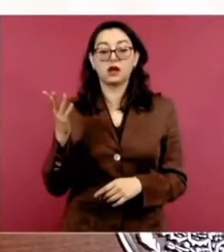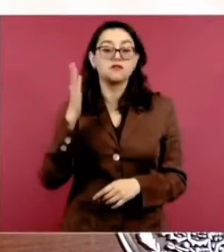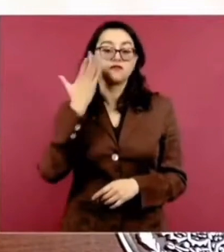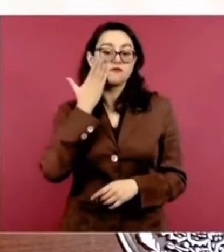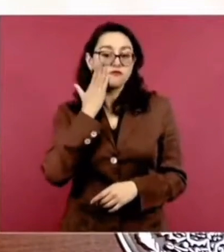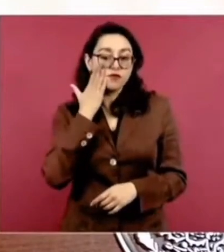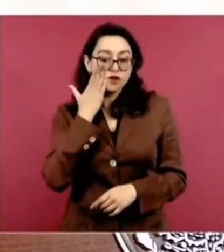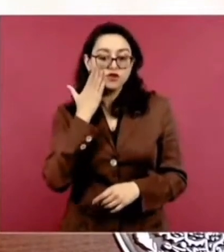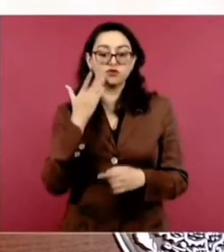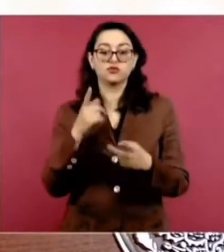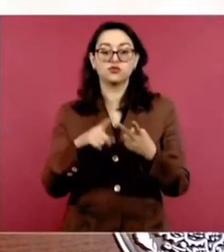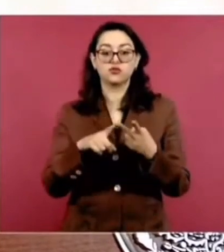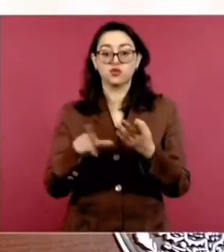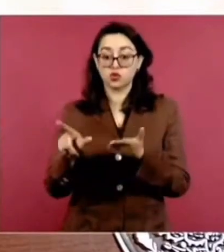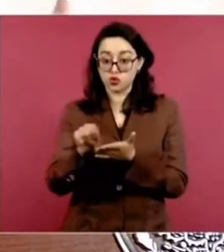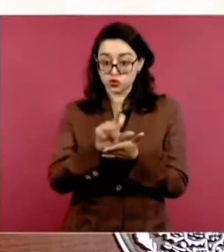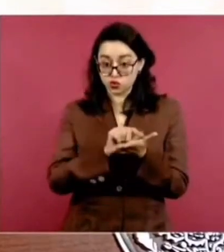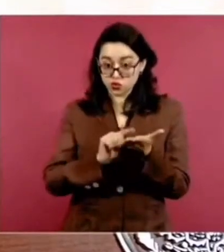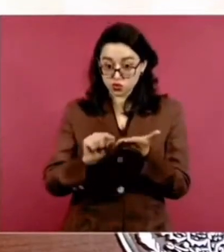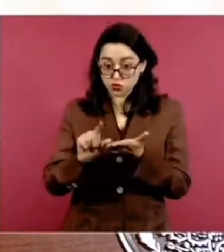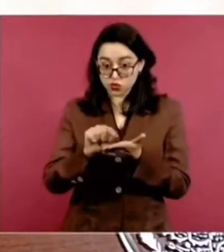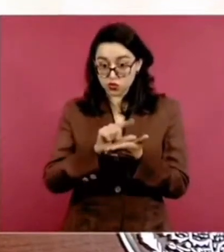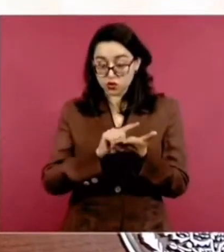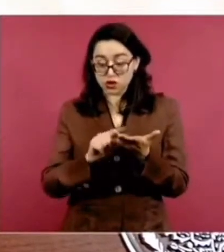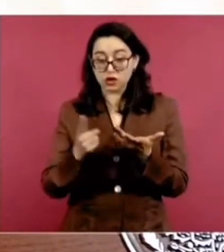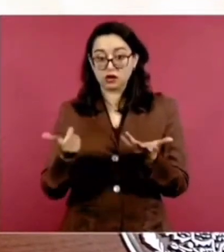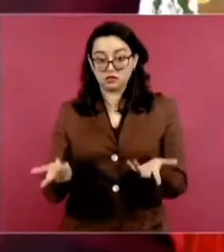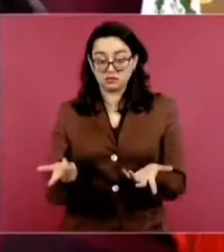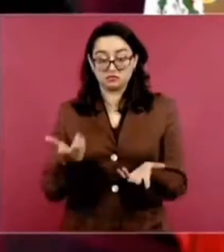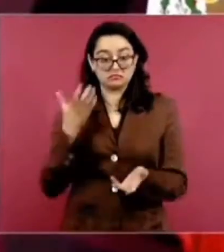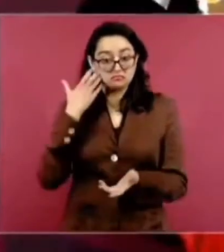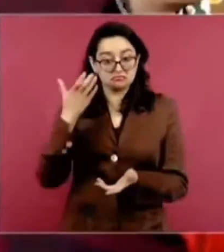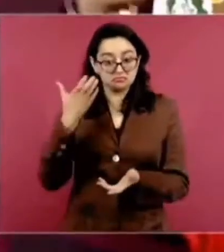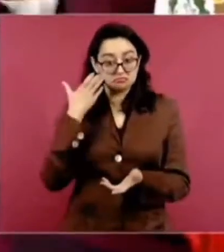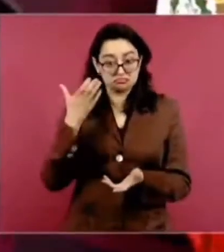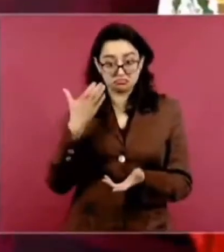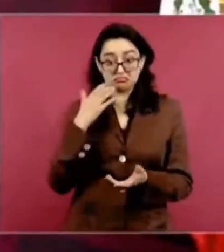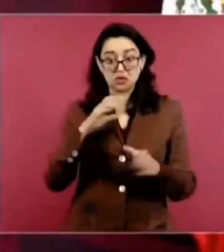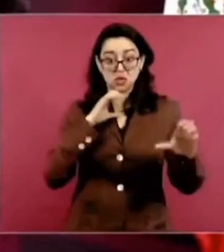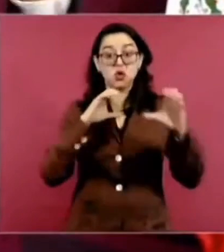los que pueden comunicarse, como ahora